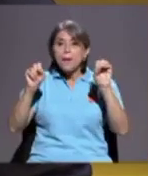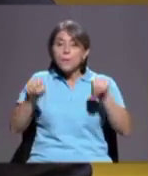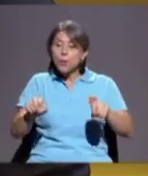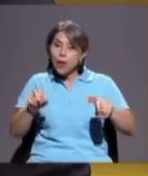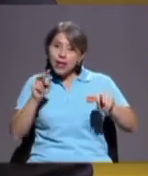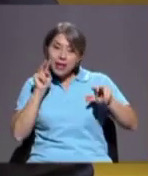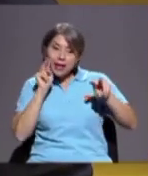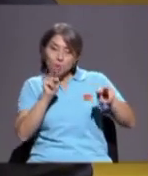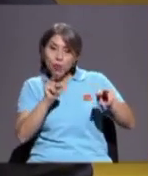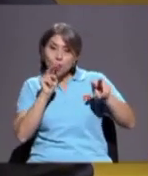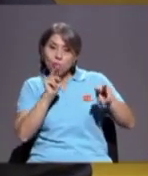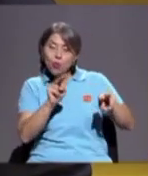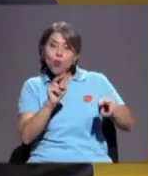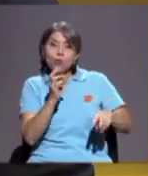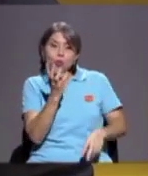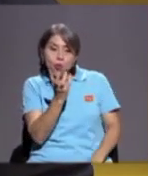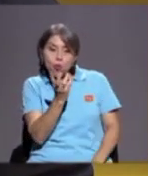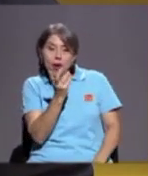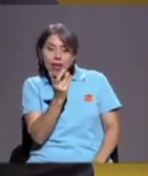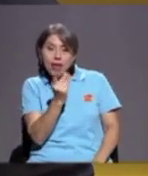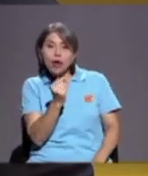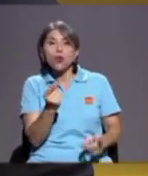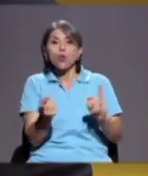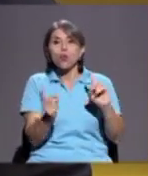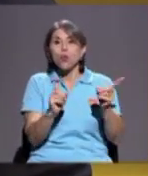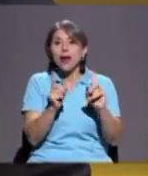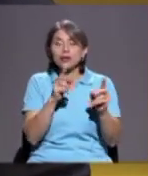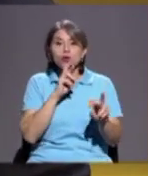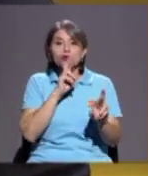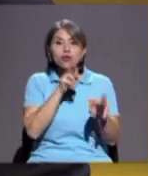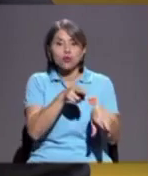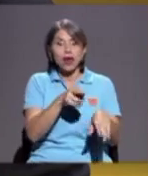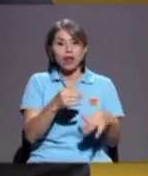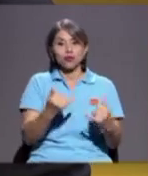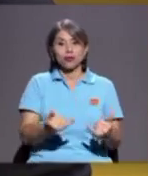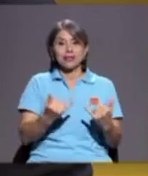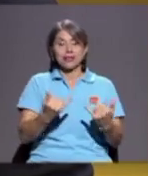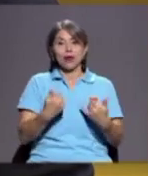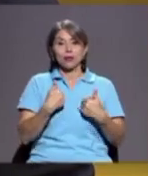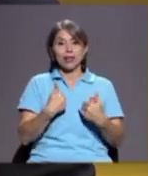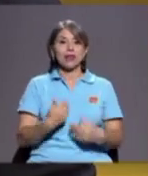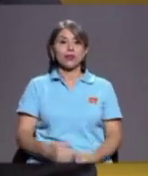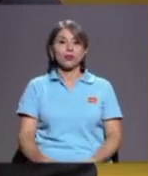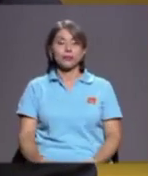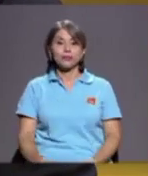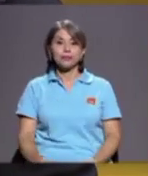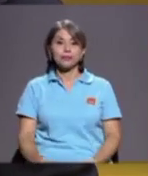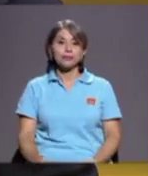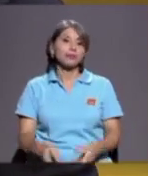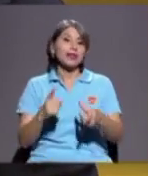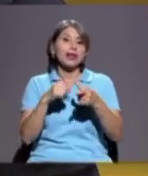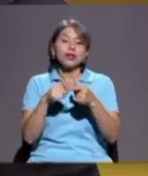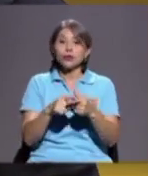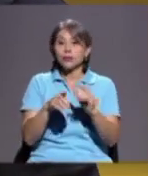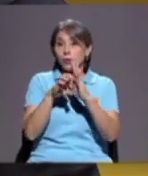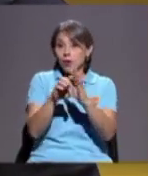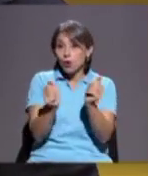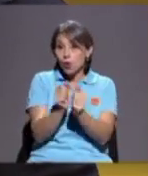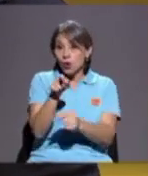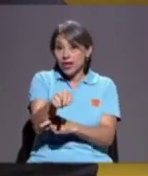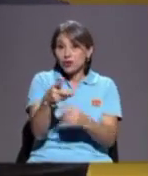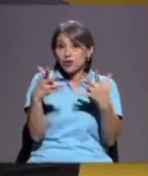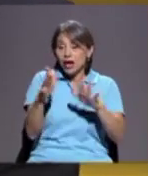cuantificar o ver dentro del programa cuáles son los resultados que se están obteniendo. Entonces, si yo tengo eso, yo puedo saber,